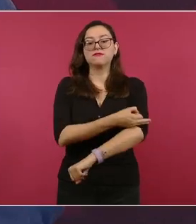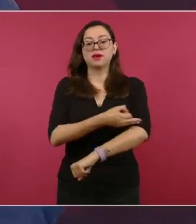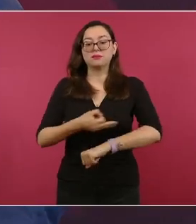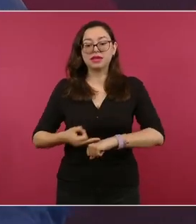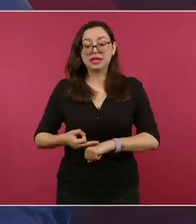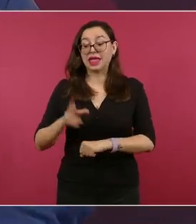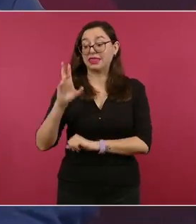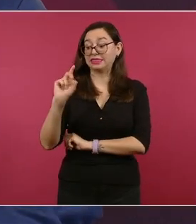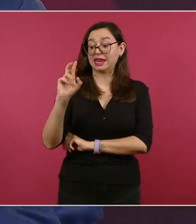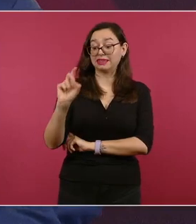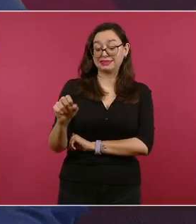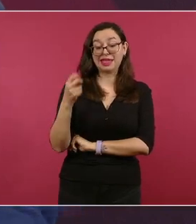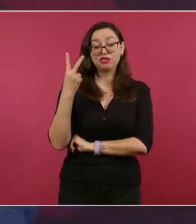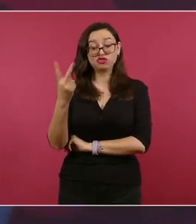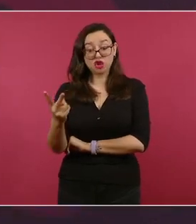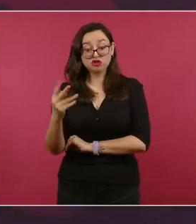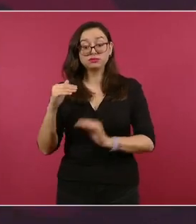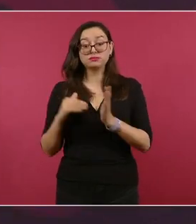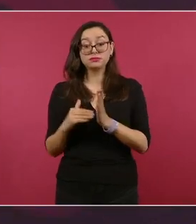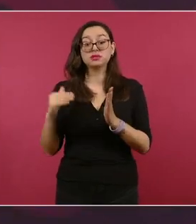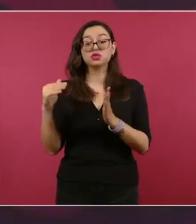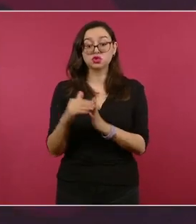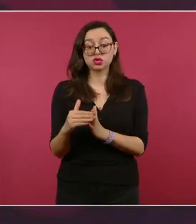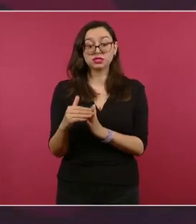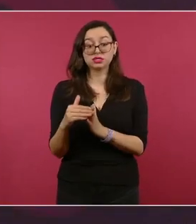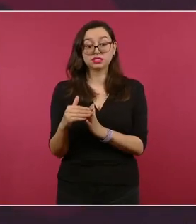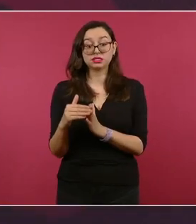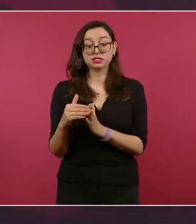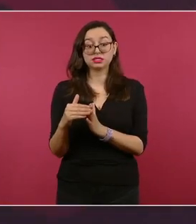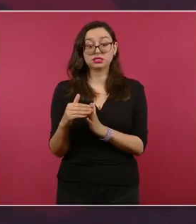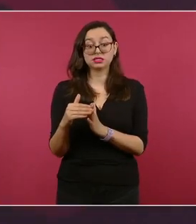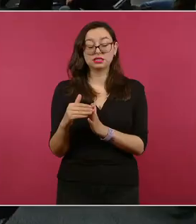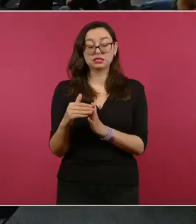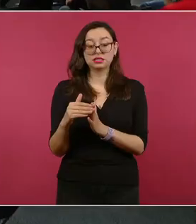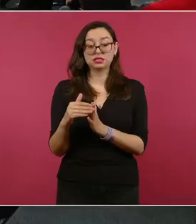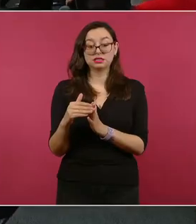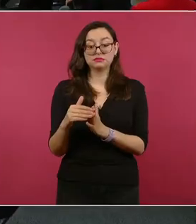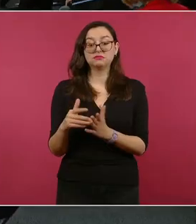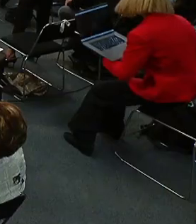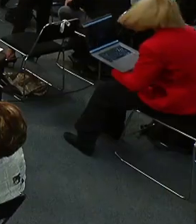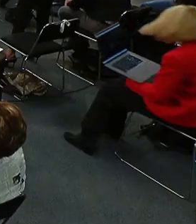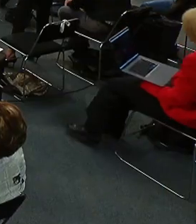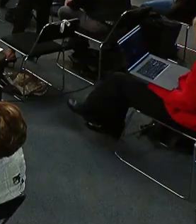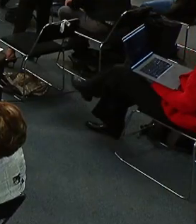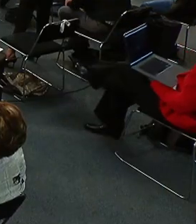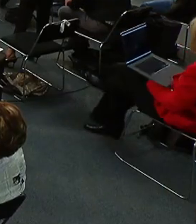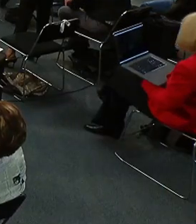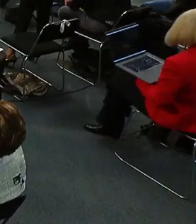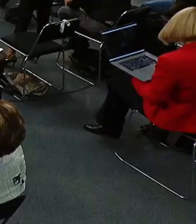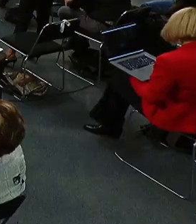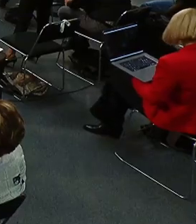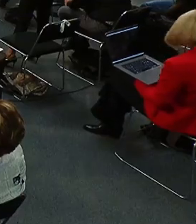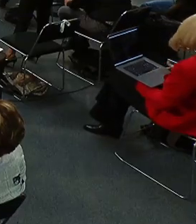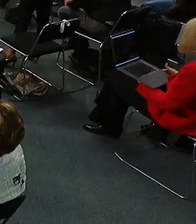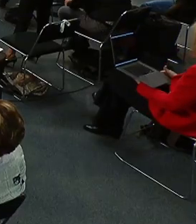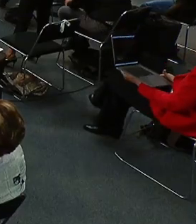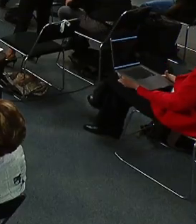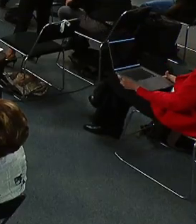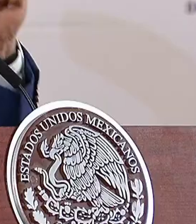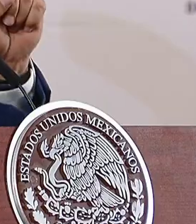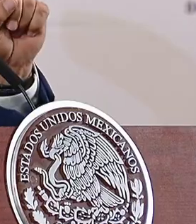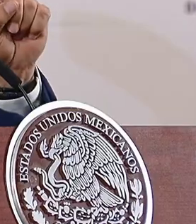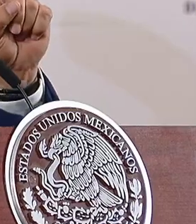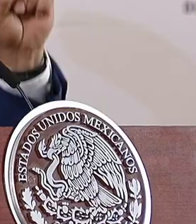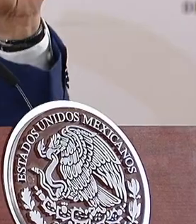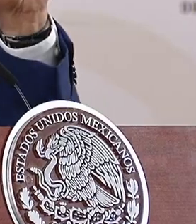32 millones de los 35 reciben de manera directa,